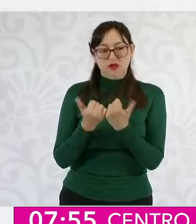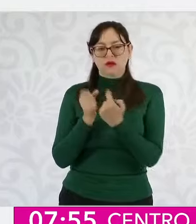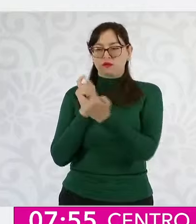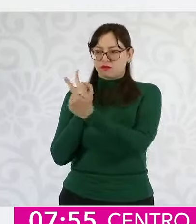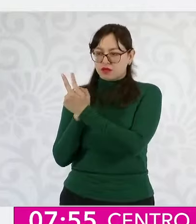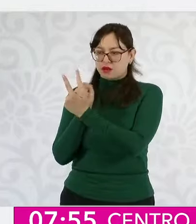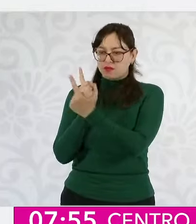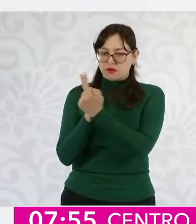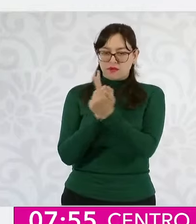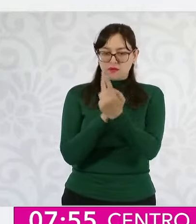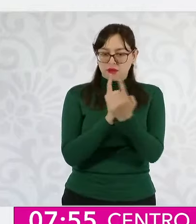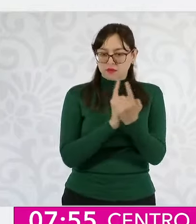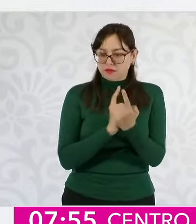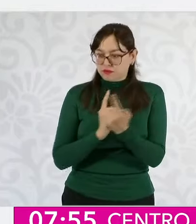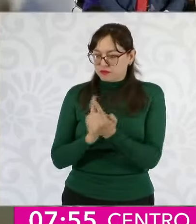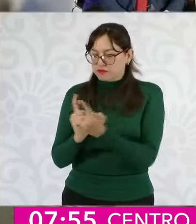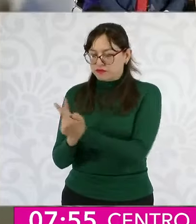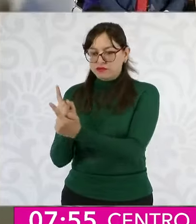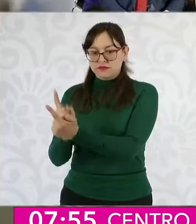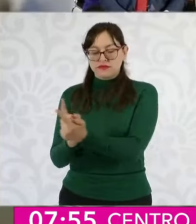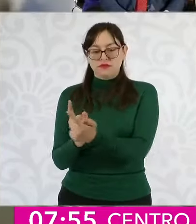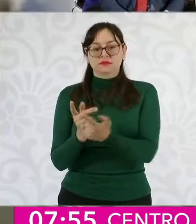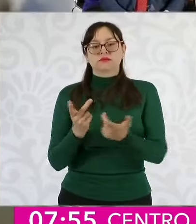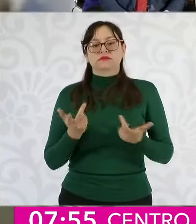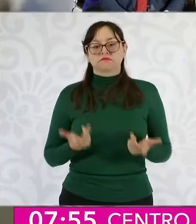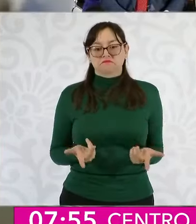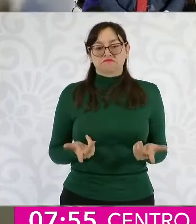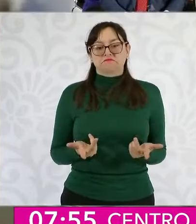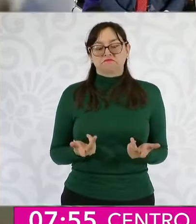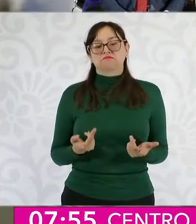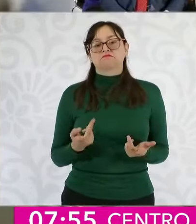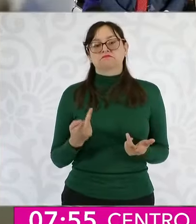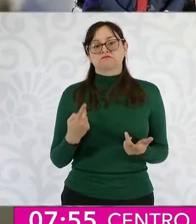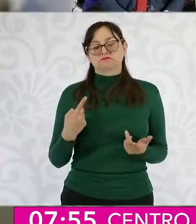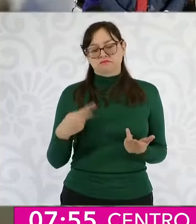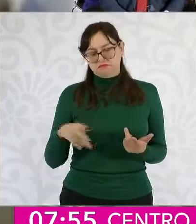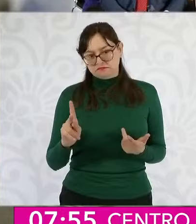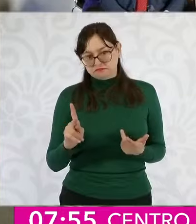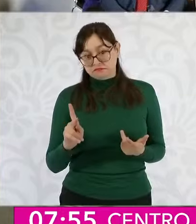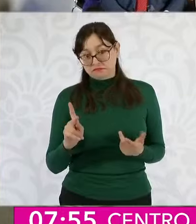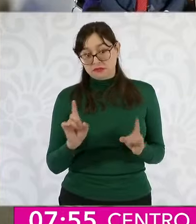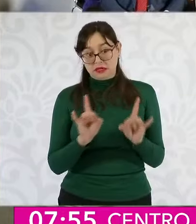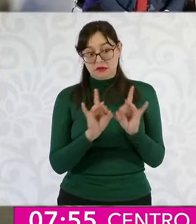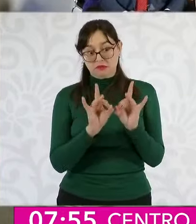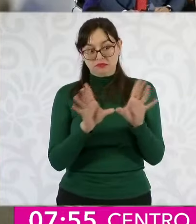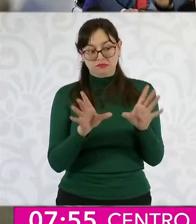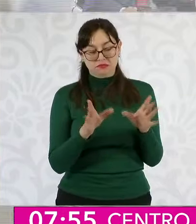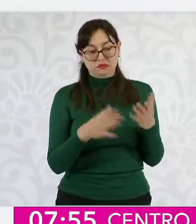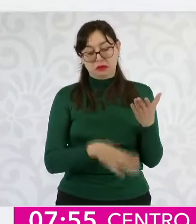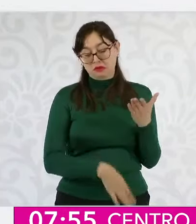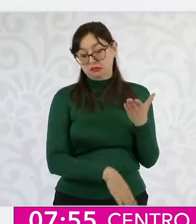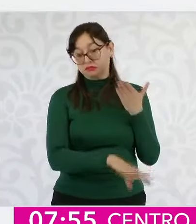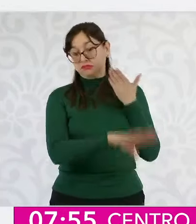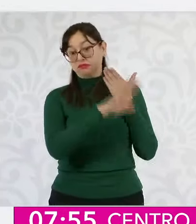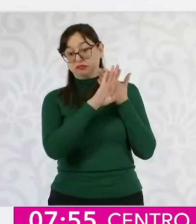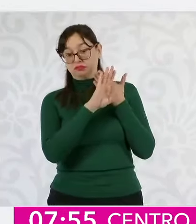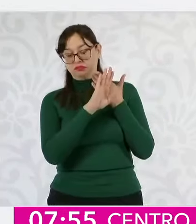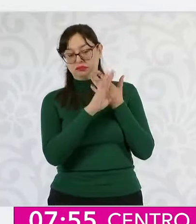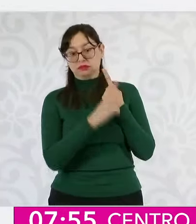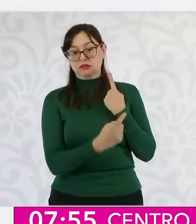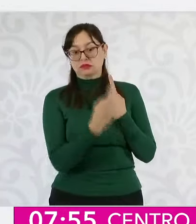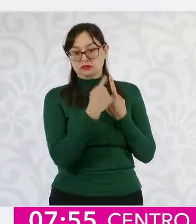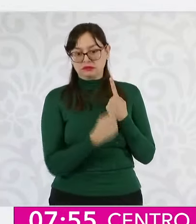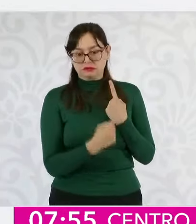salió una crítica que además agradecemos muchísimo, las críticas nos enriquecen, edifican, en fin, en que